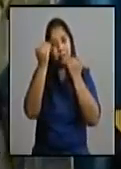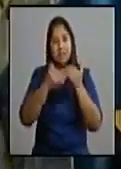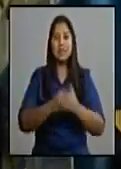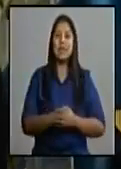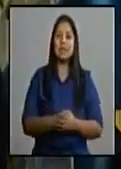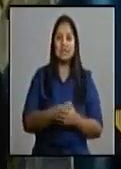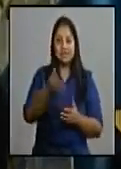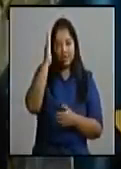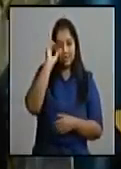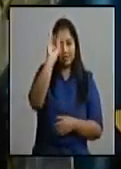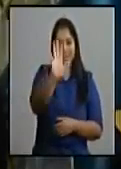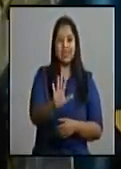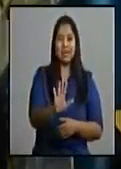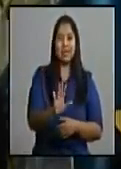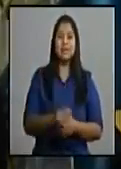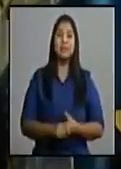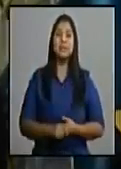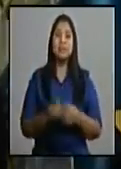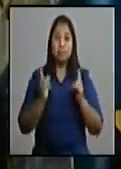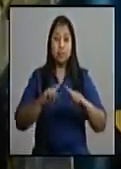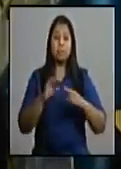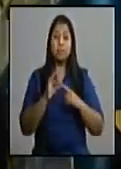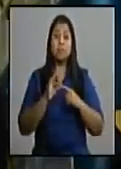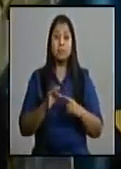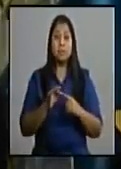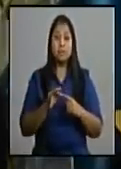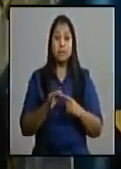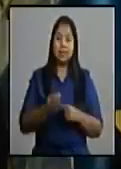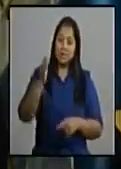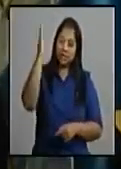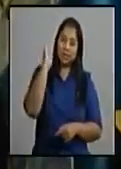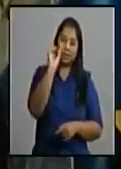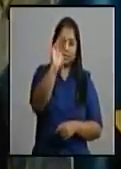gracias. Que Dios les bendiga, pero especialmente que Dios bendiga a Guatemala.